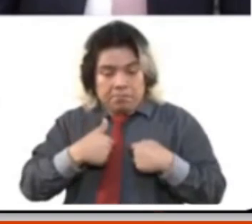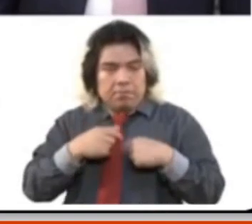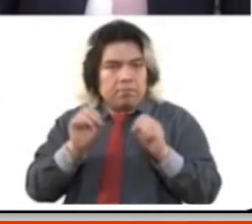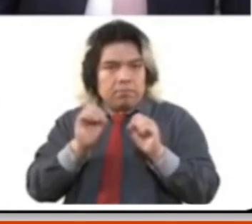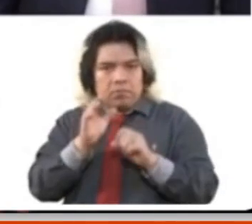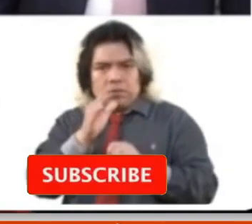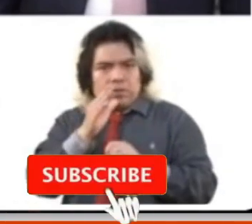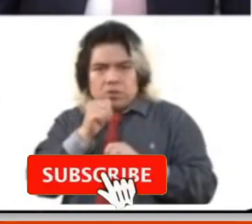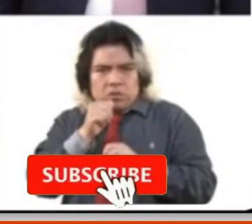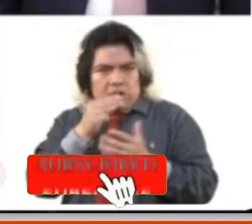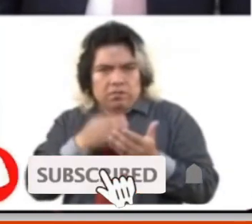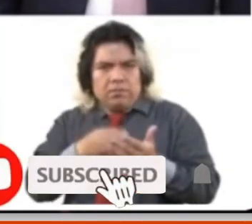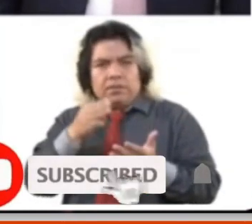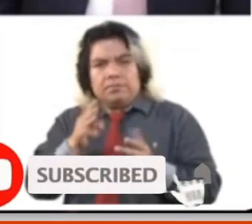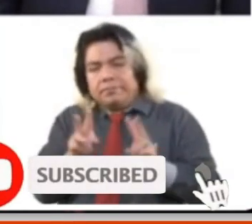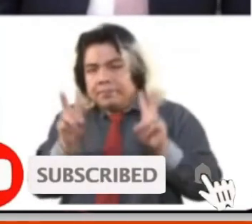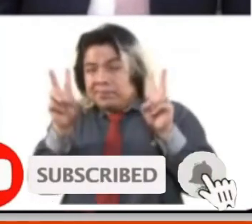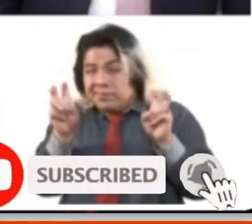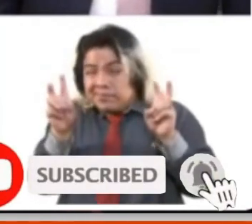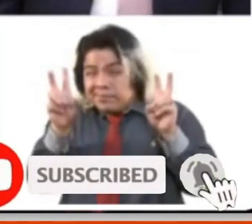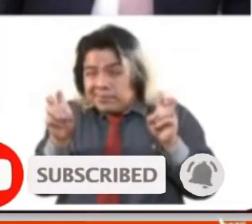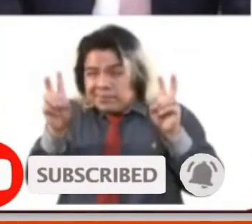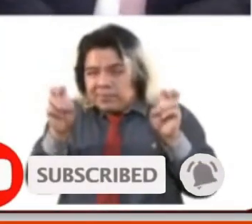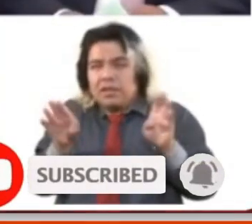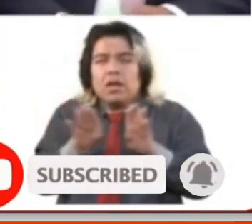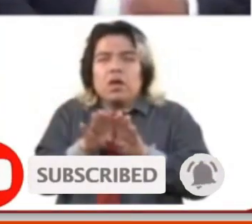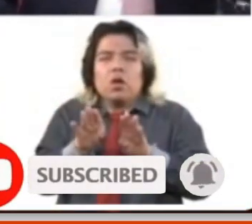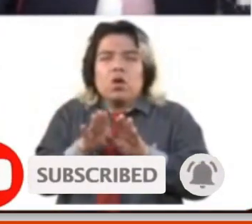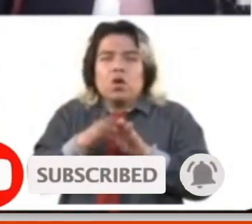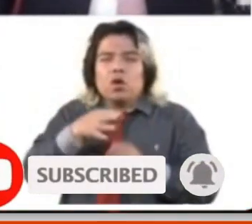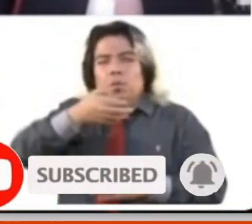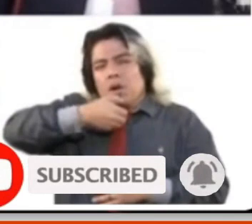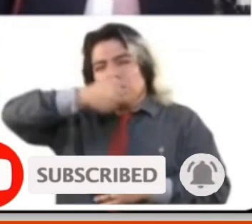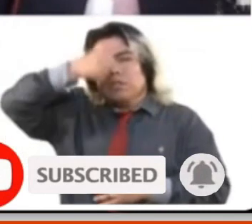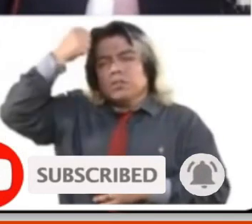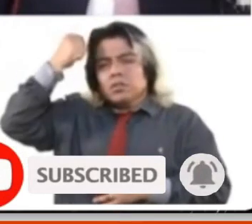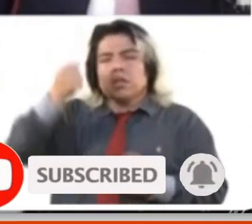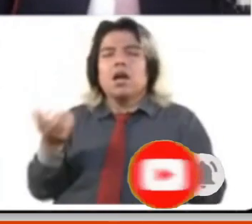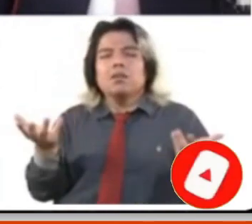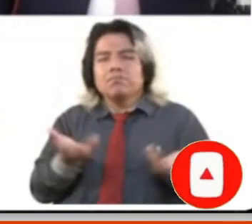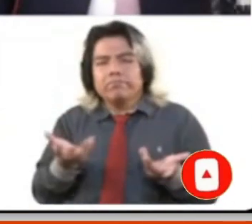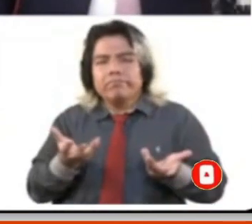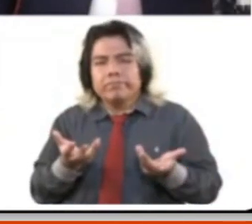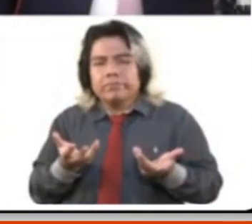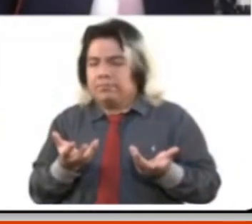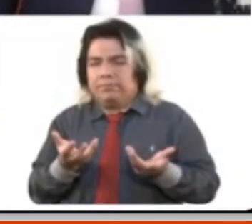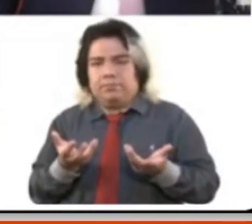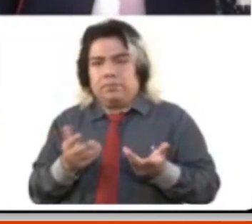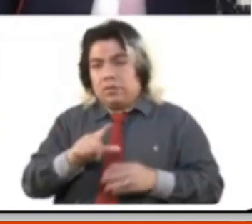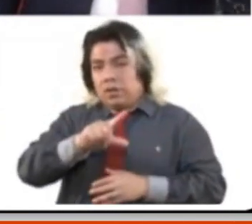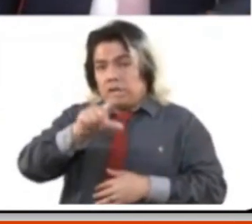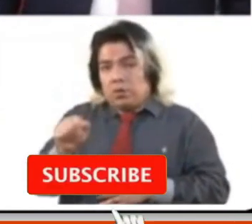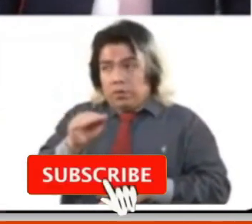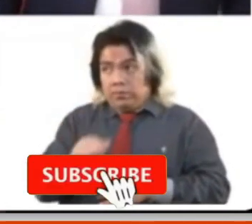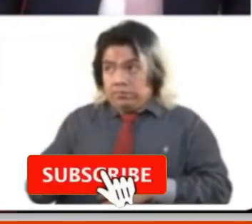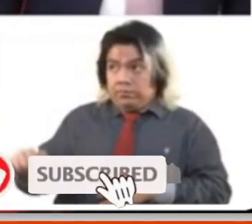tema de supuestos actos anticipados de campaña. Llega a la sala superior